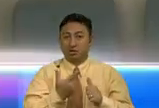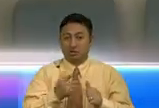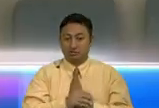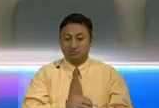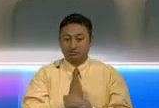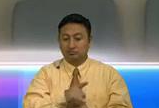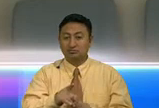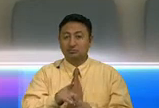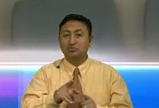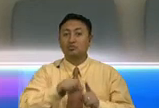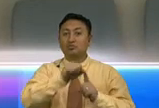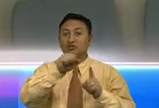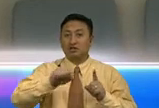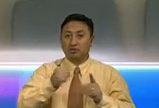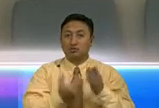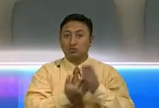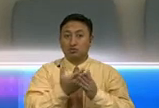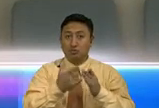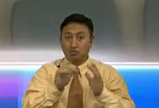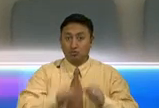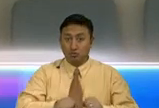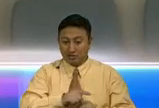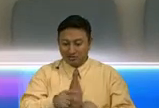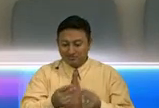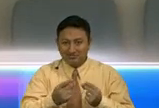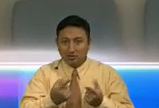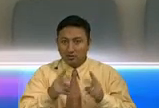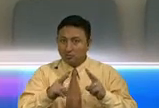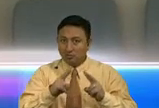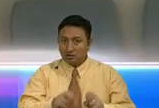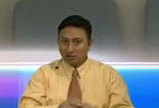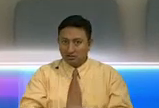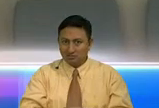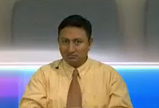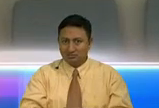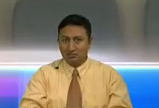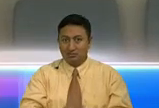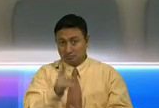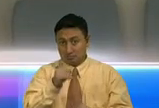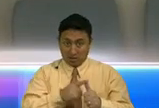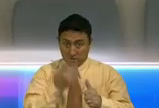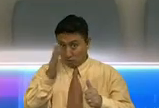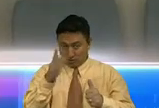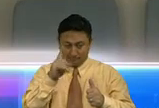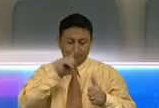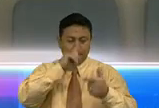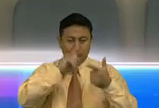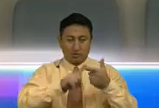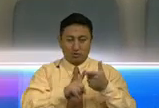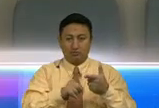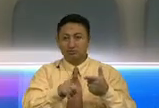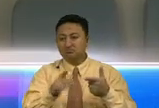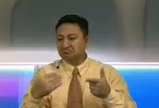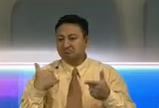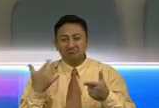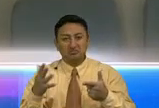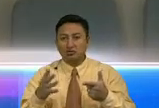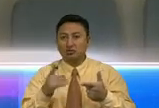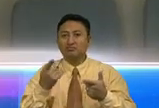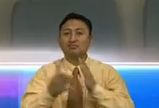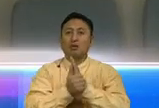software que les dé la posibilidad de hacer investigaciones con más profundidad. Segundo, no tienen la